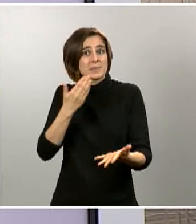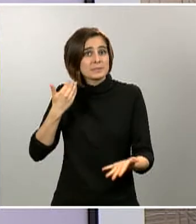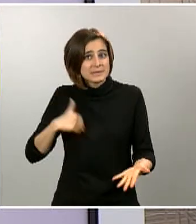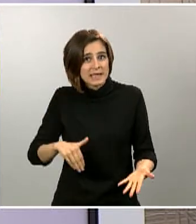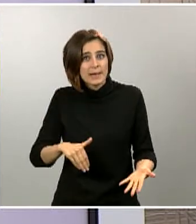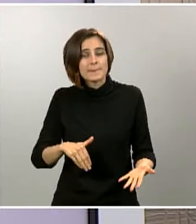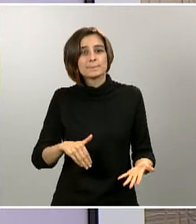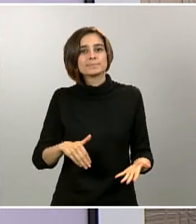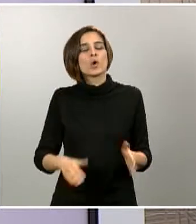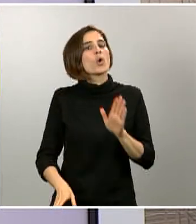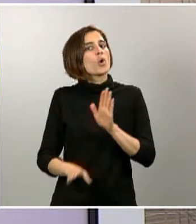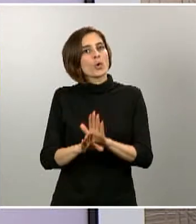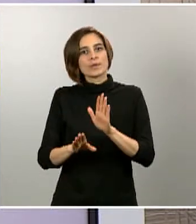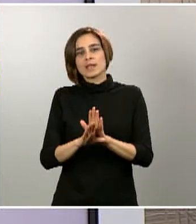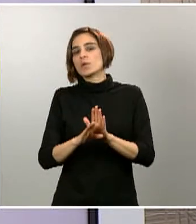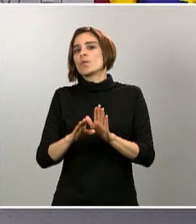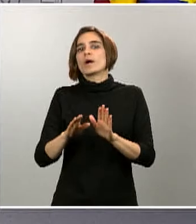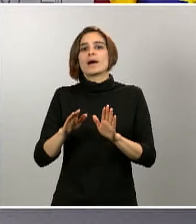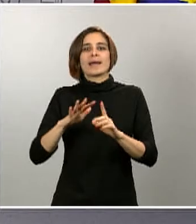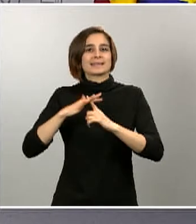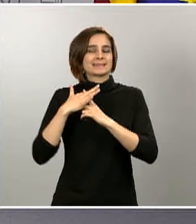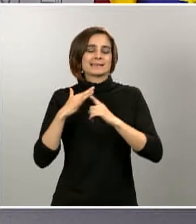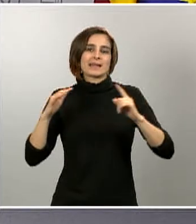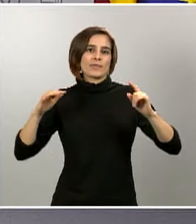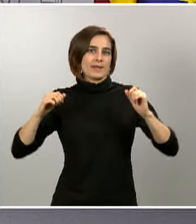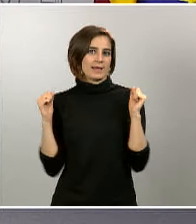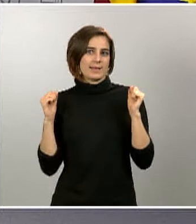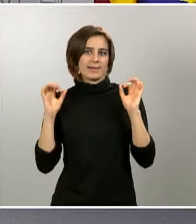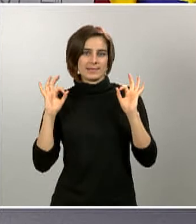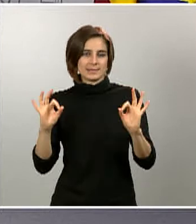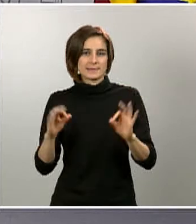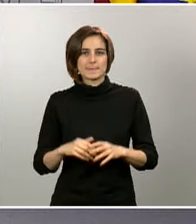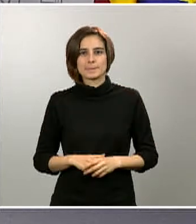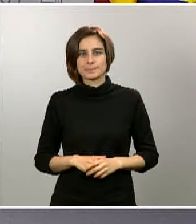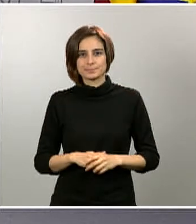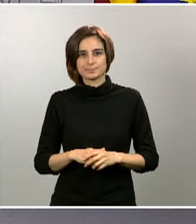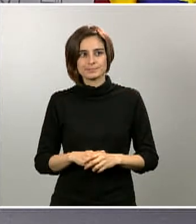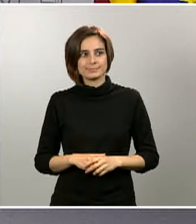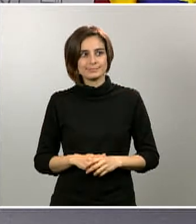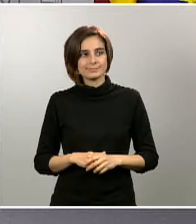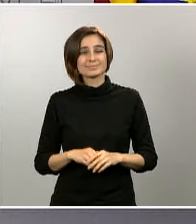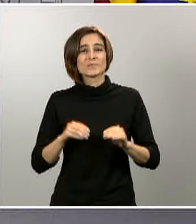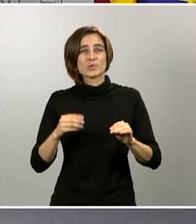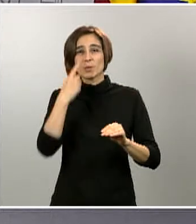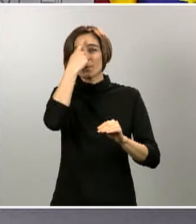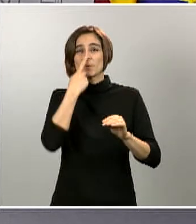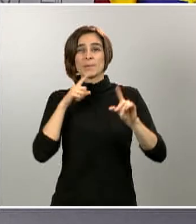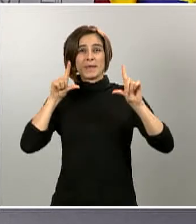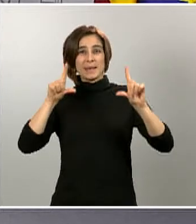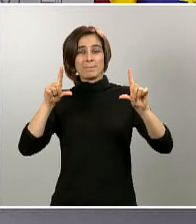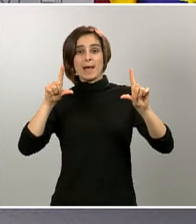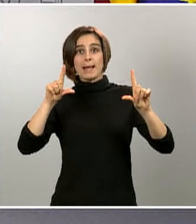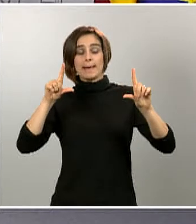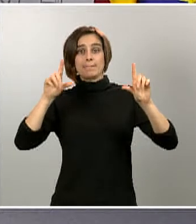en estado de confinamiento. Se había congelado la imagen del compañero de Canal Extremadura y anteriormente había